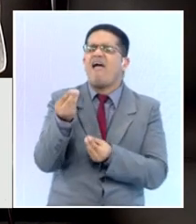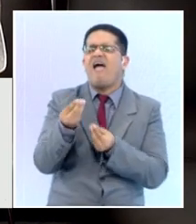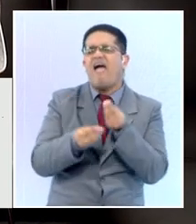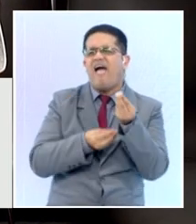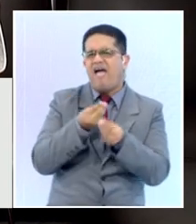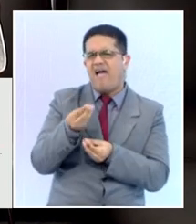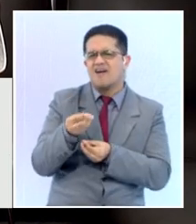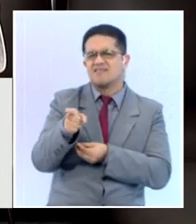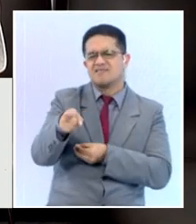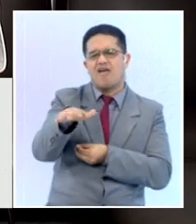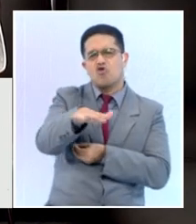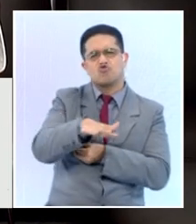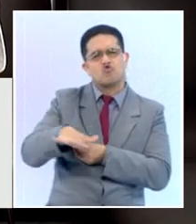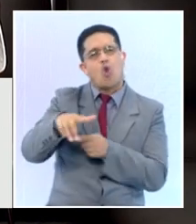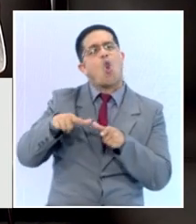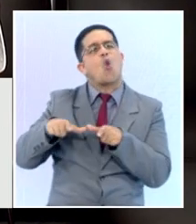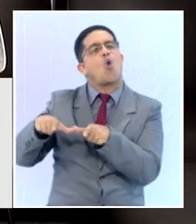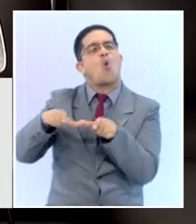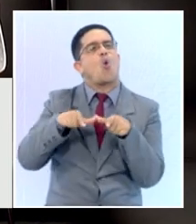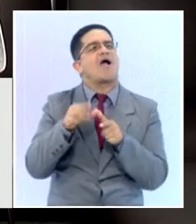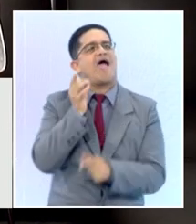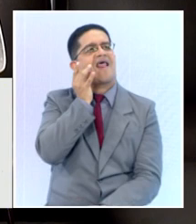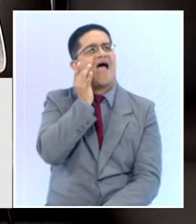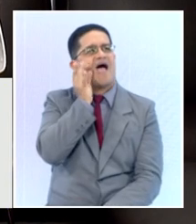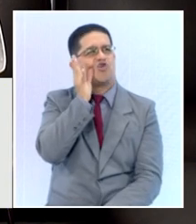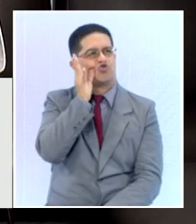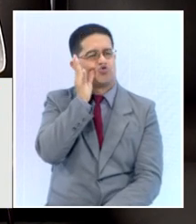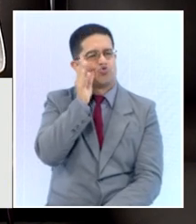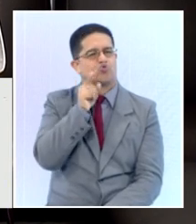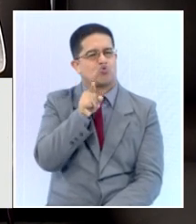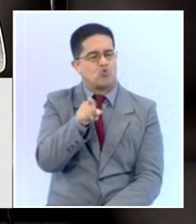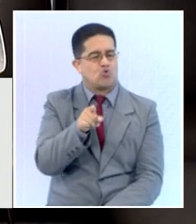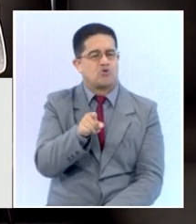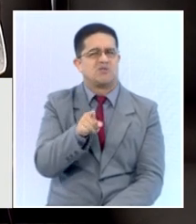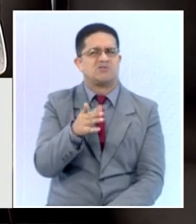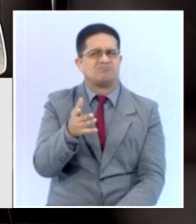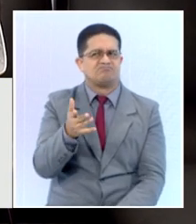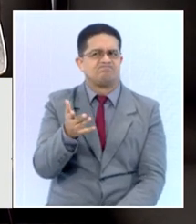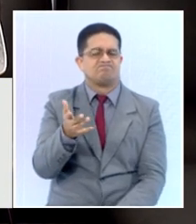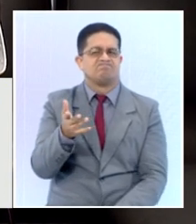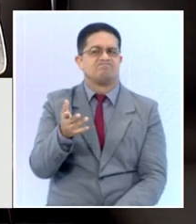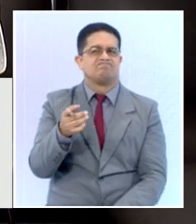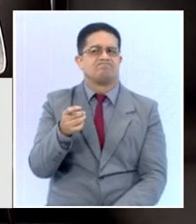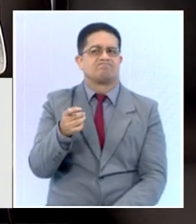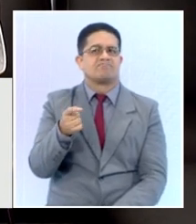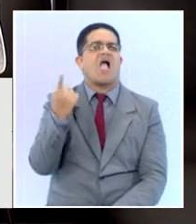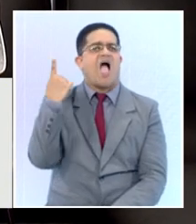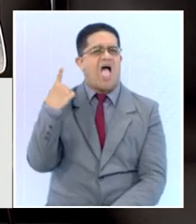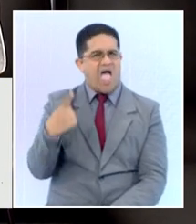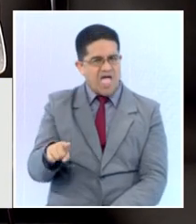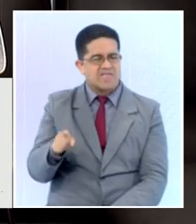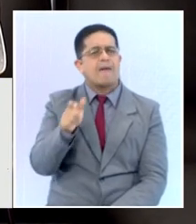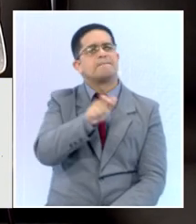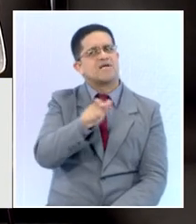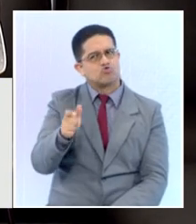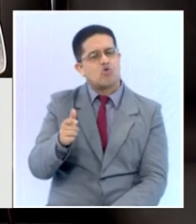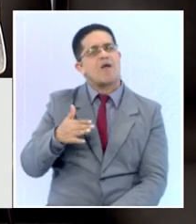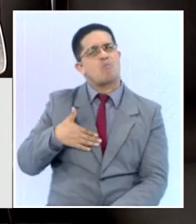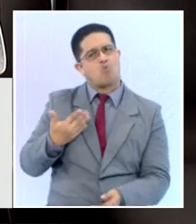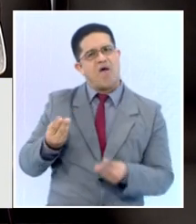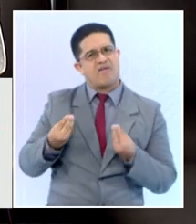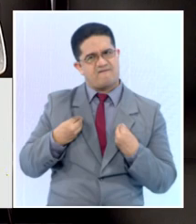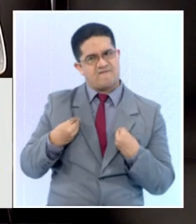que esas zonas azules como usted las ha denominado sean quizás mayor o integradas por una